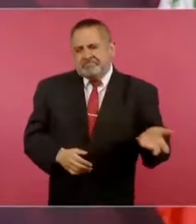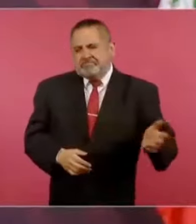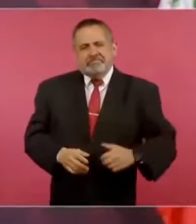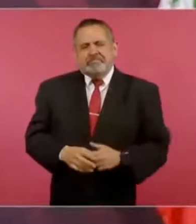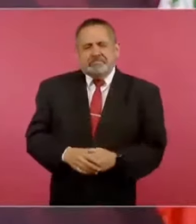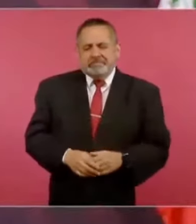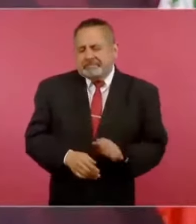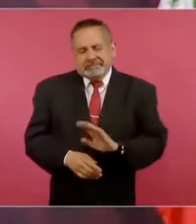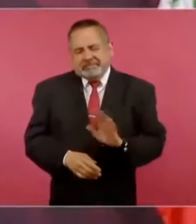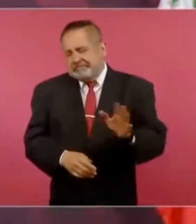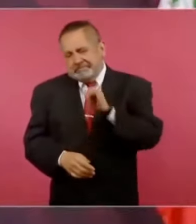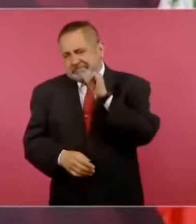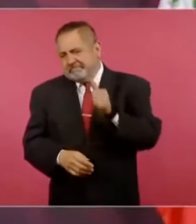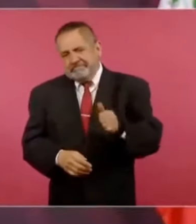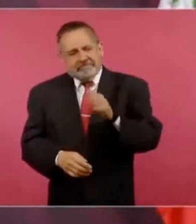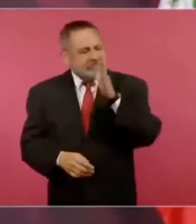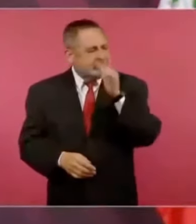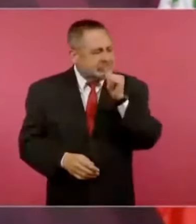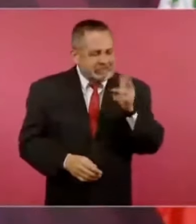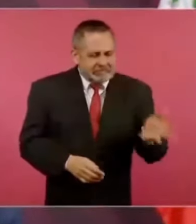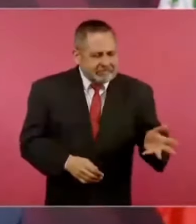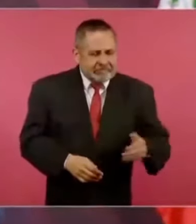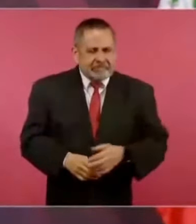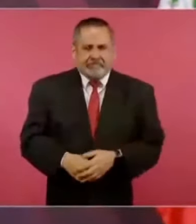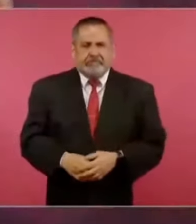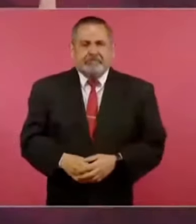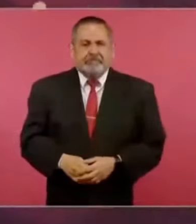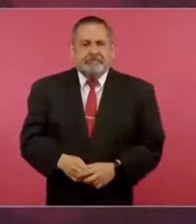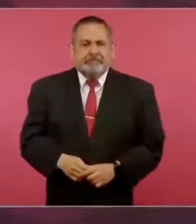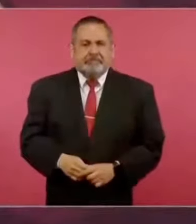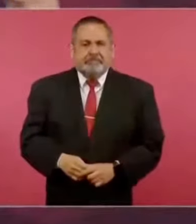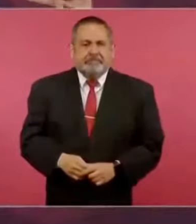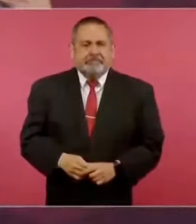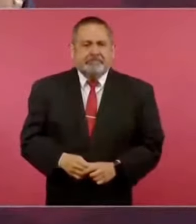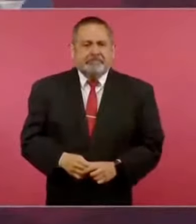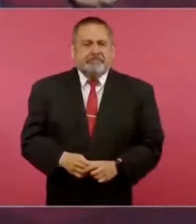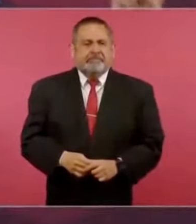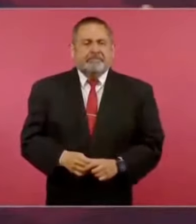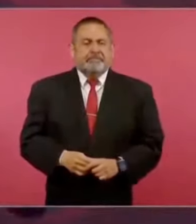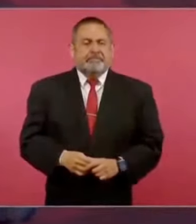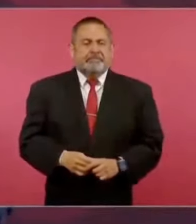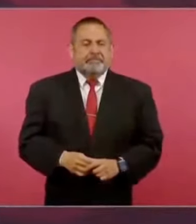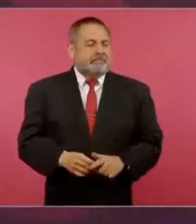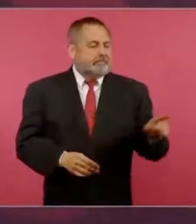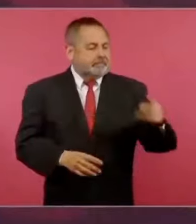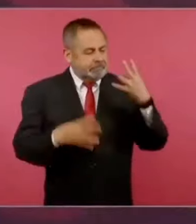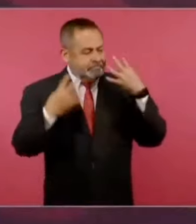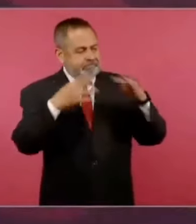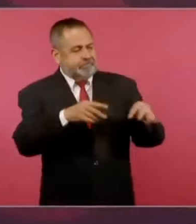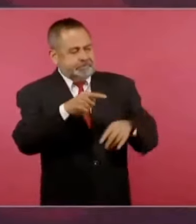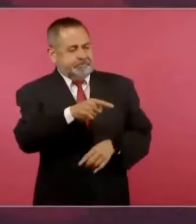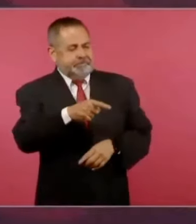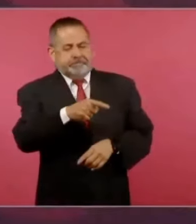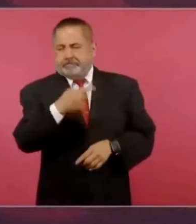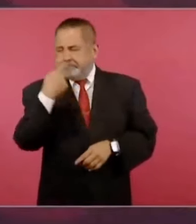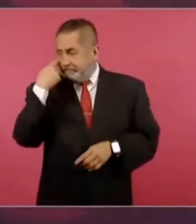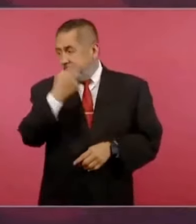no, lo que hacen es que se exhiben más